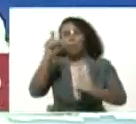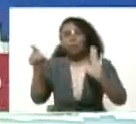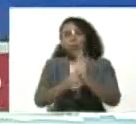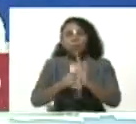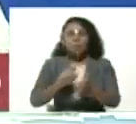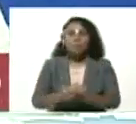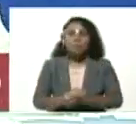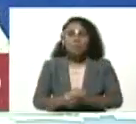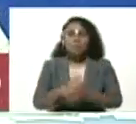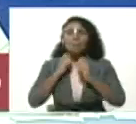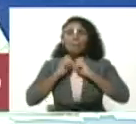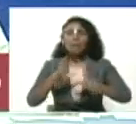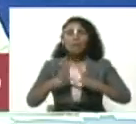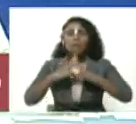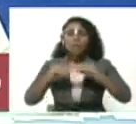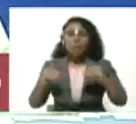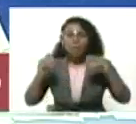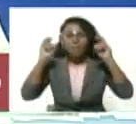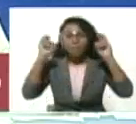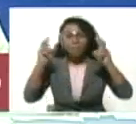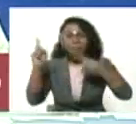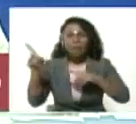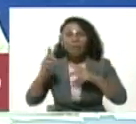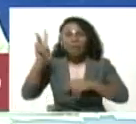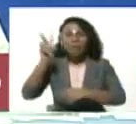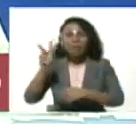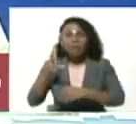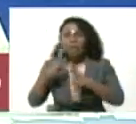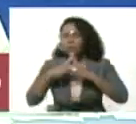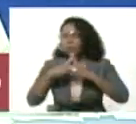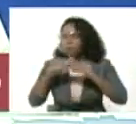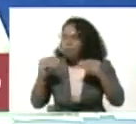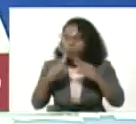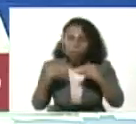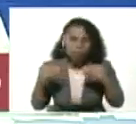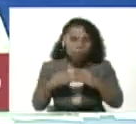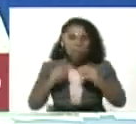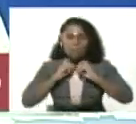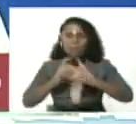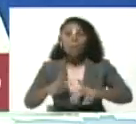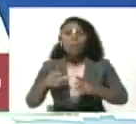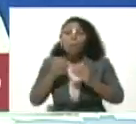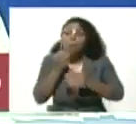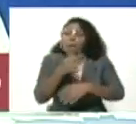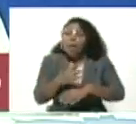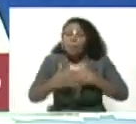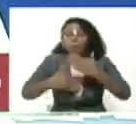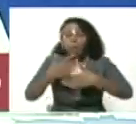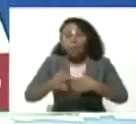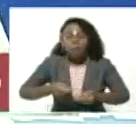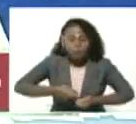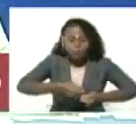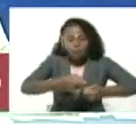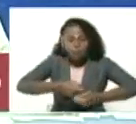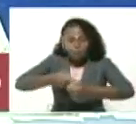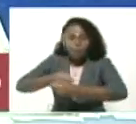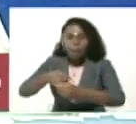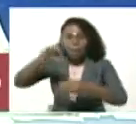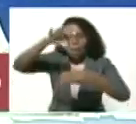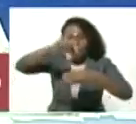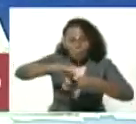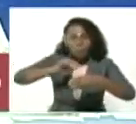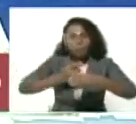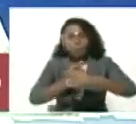Se perdió toda la cosecha del Valle de los Mocotíes, toda. Bueno, a limpiar el terreno y a sembrar otra